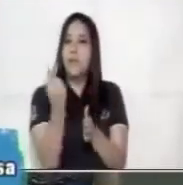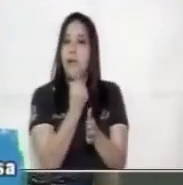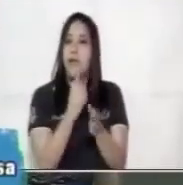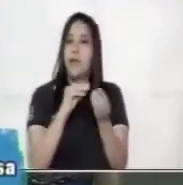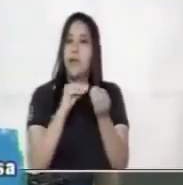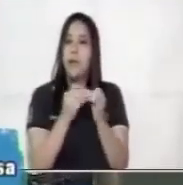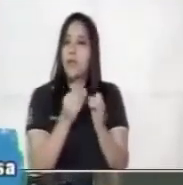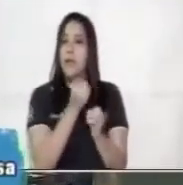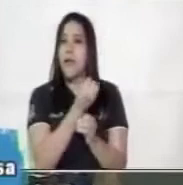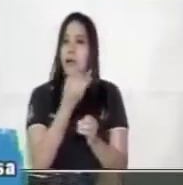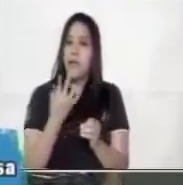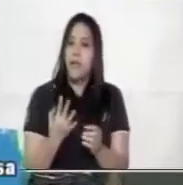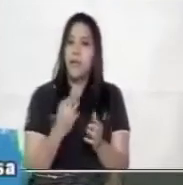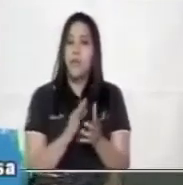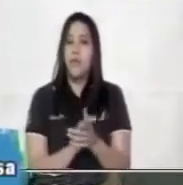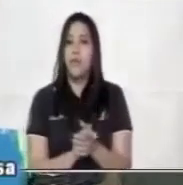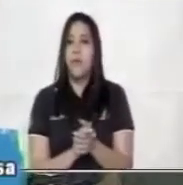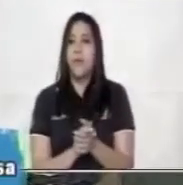una